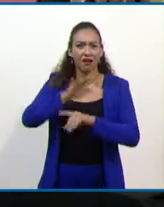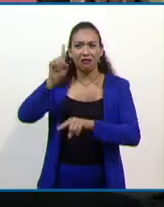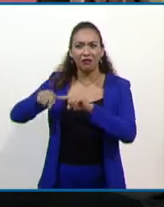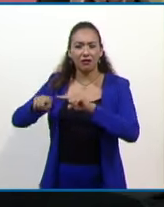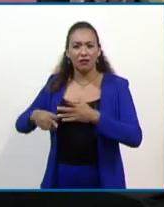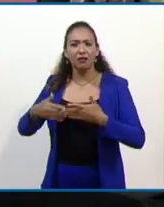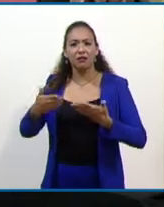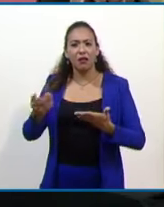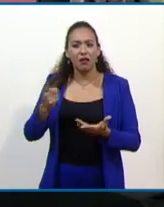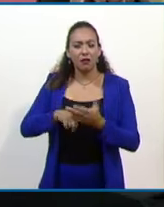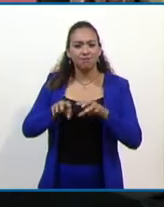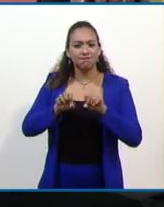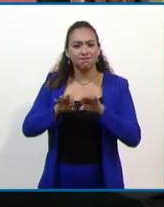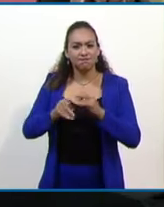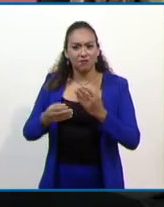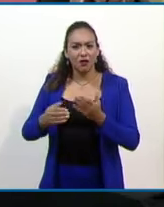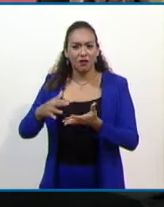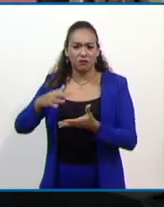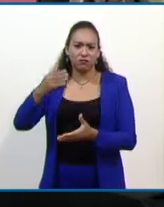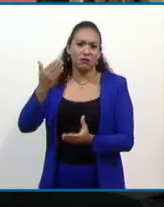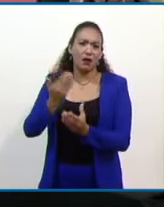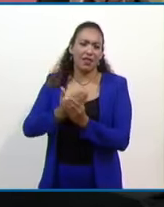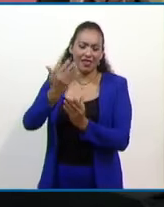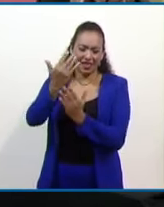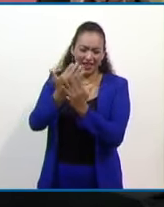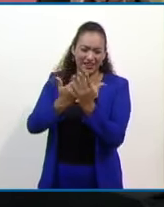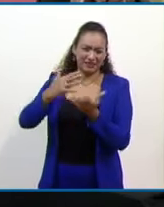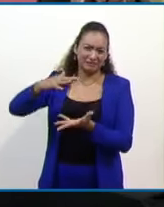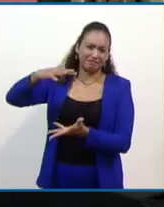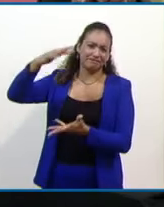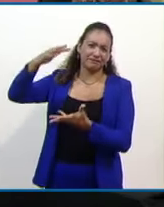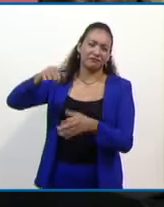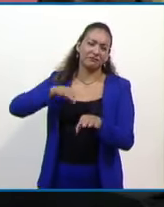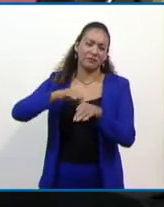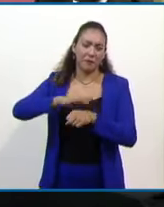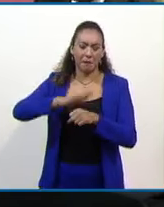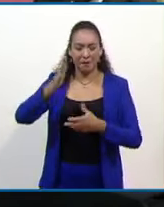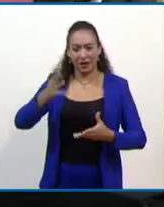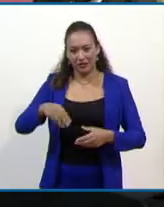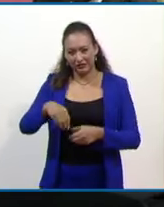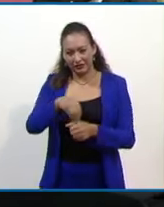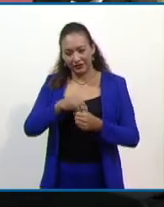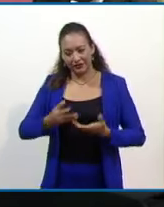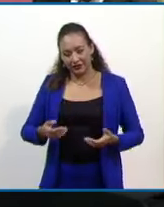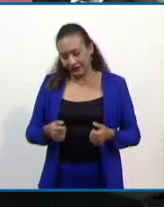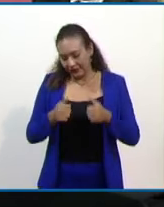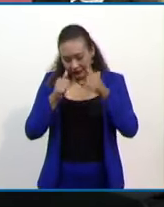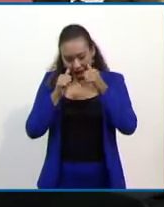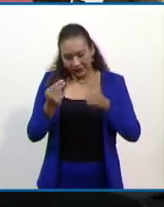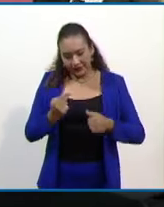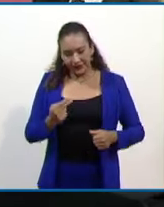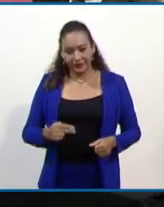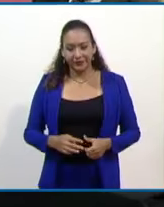finalidad de garantizar el acceso a una justicia pronta y expedita. Para el canal del Poder Judicial de la